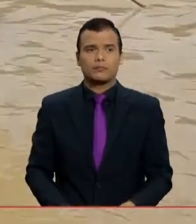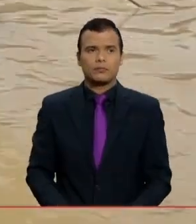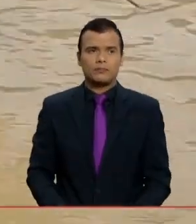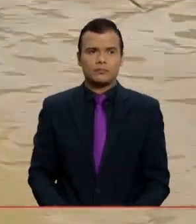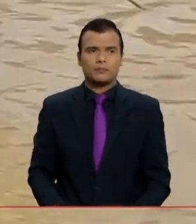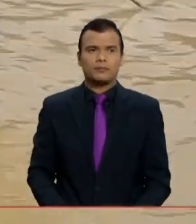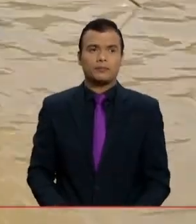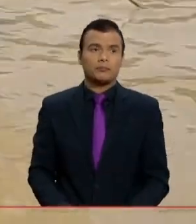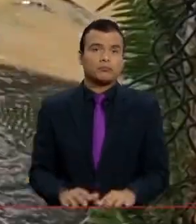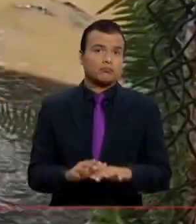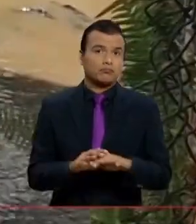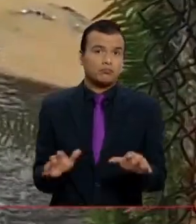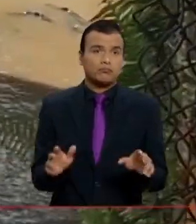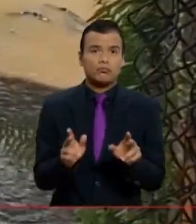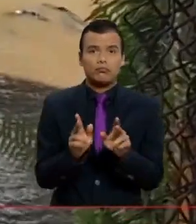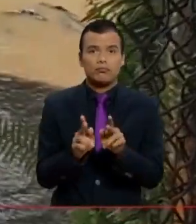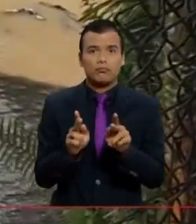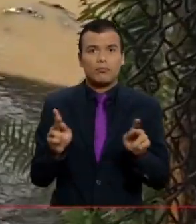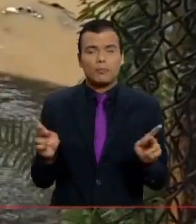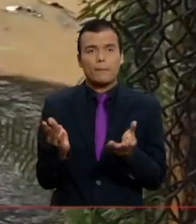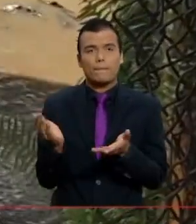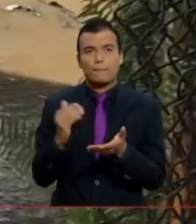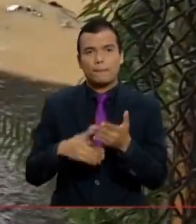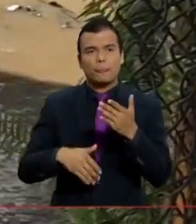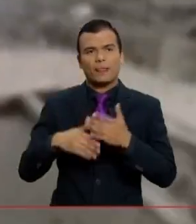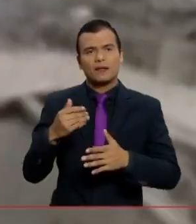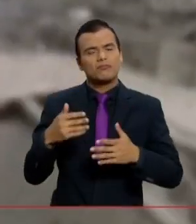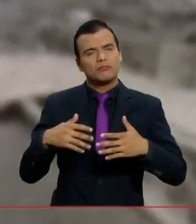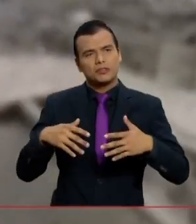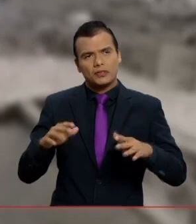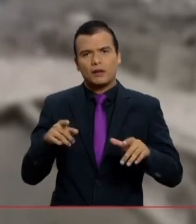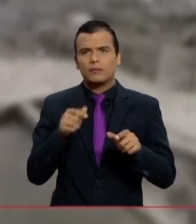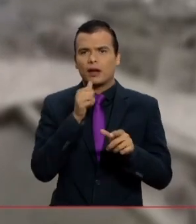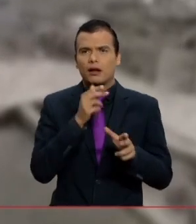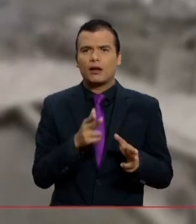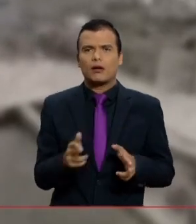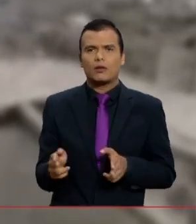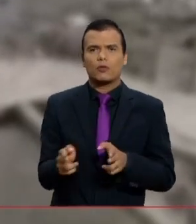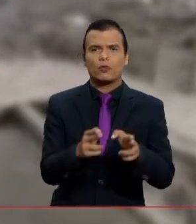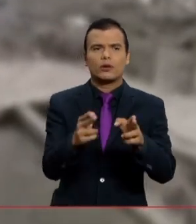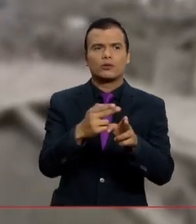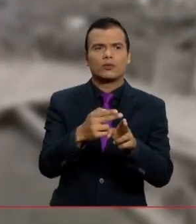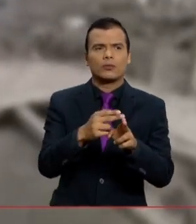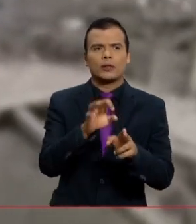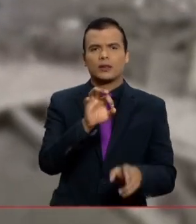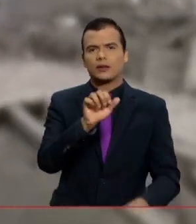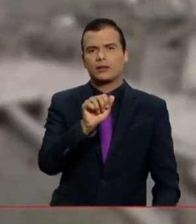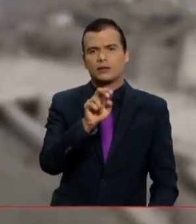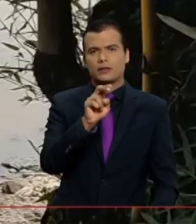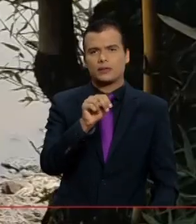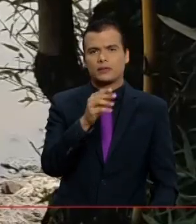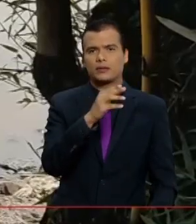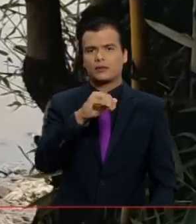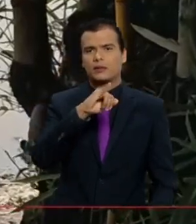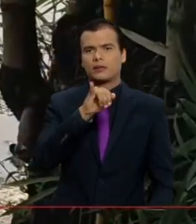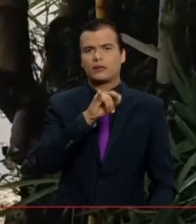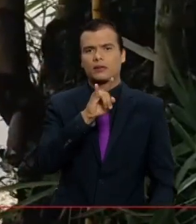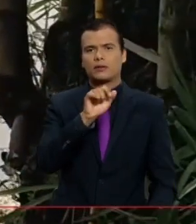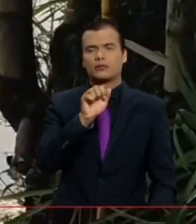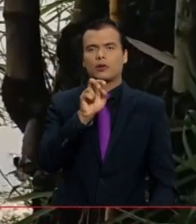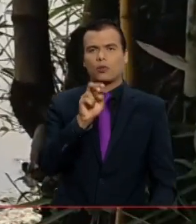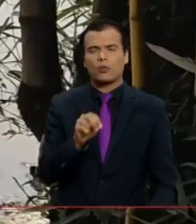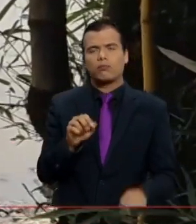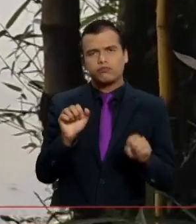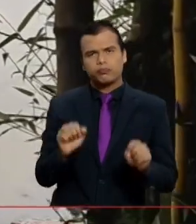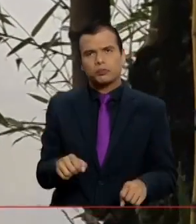Lentamente empezaron nuevamente a navegar por el río San Juan, embarcaciones grandes y pequeñas que permanecían detenidas. Ya pueden movilizarse